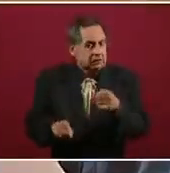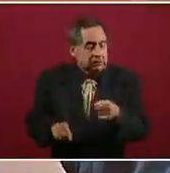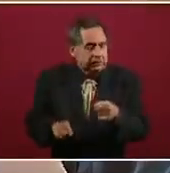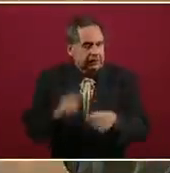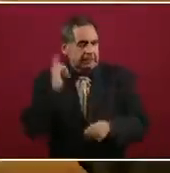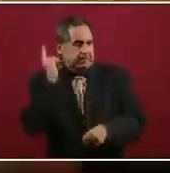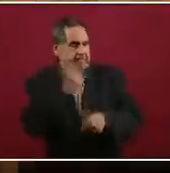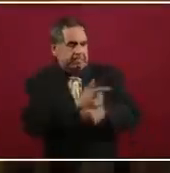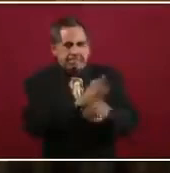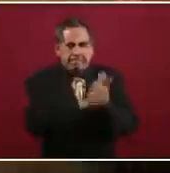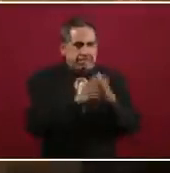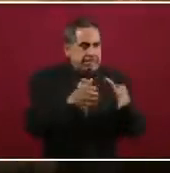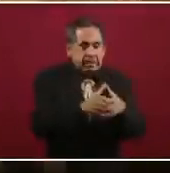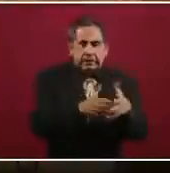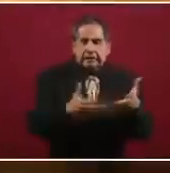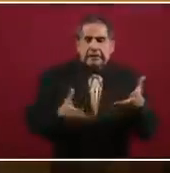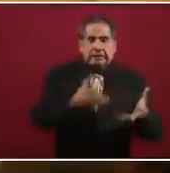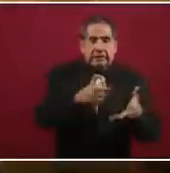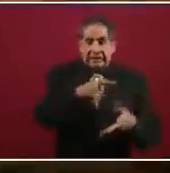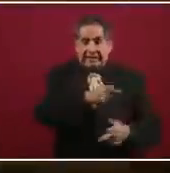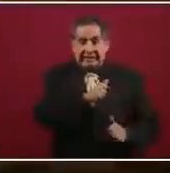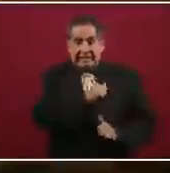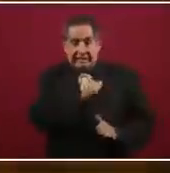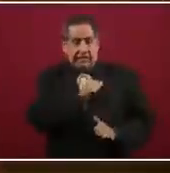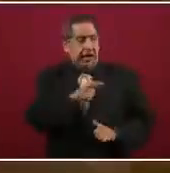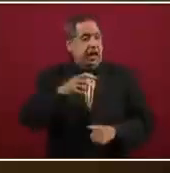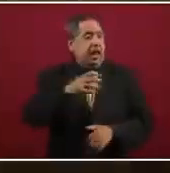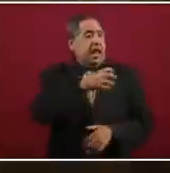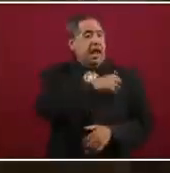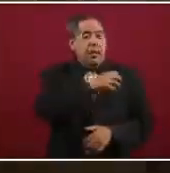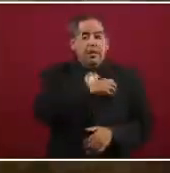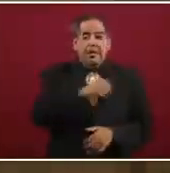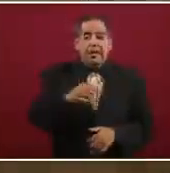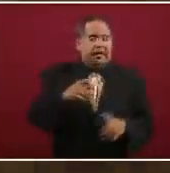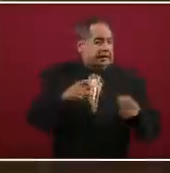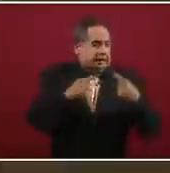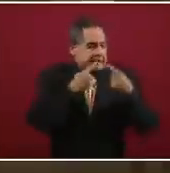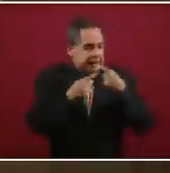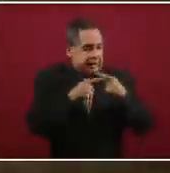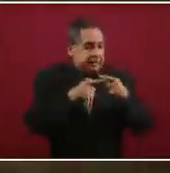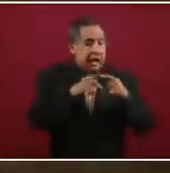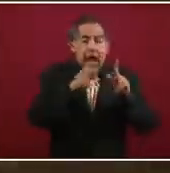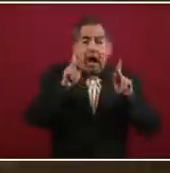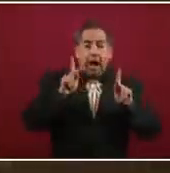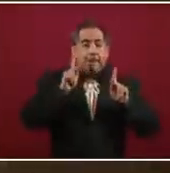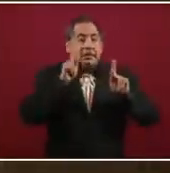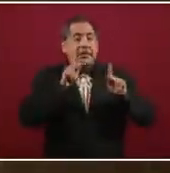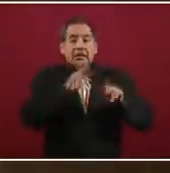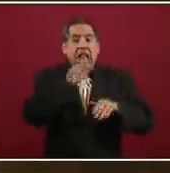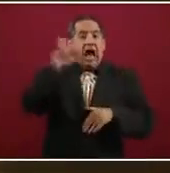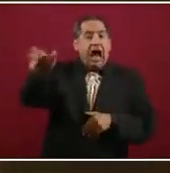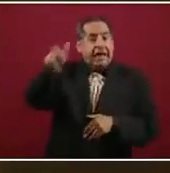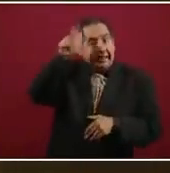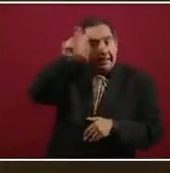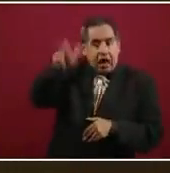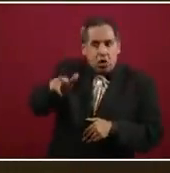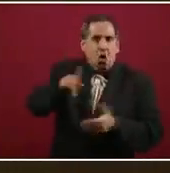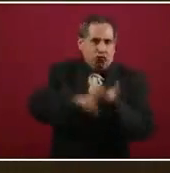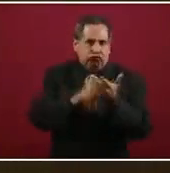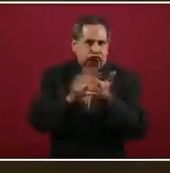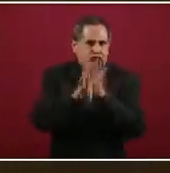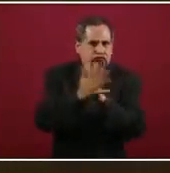la conspiración, el jefe militar de la misma, el capitán Ignacio Allende, está visitando a su amigo Miguel Hidalgo, parte de la